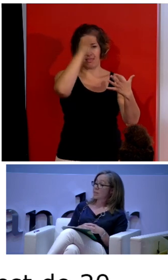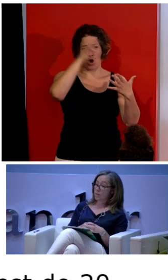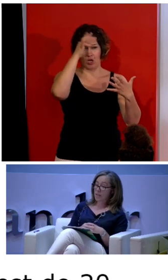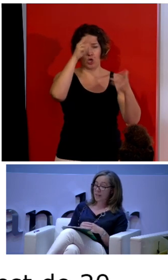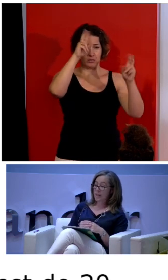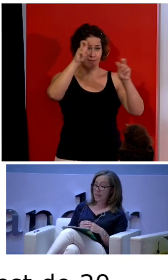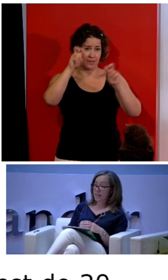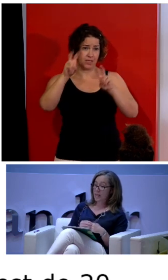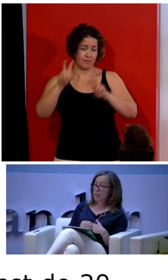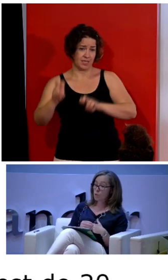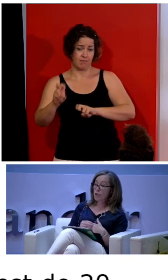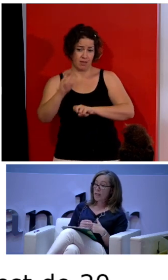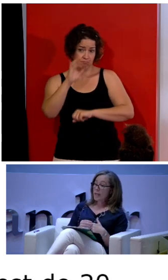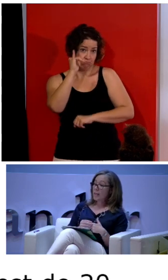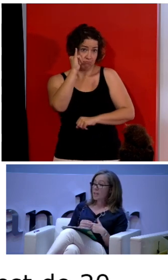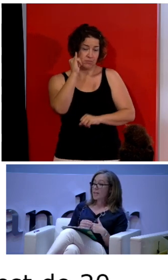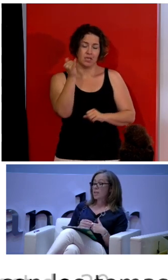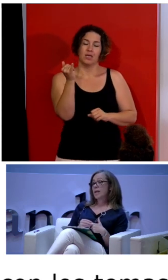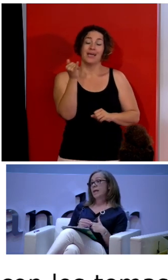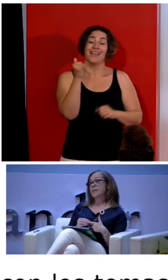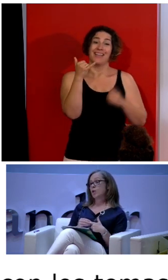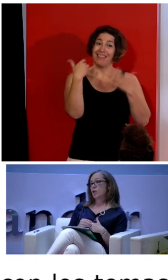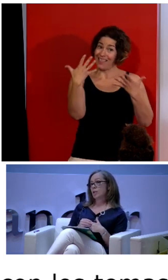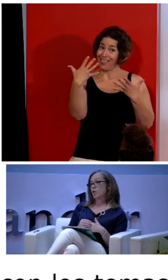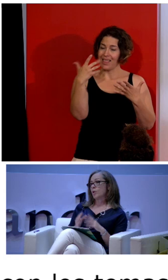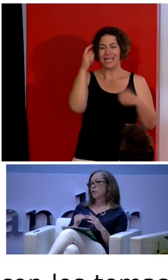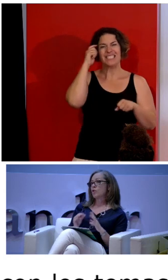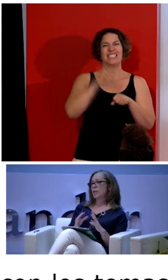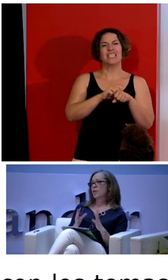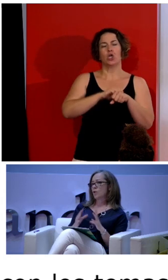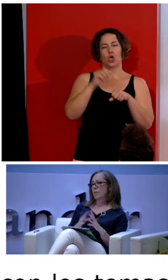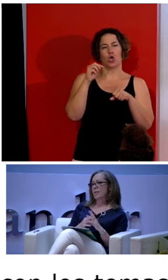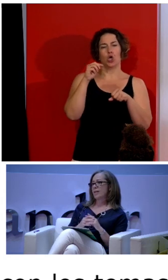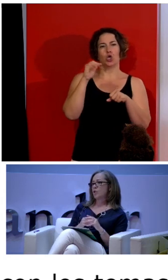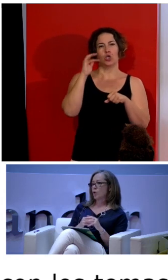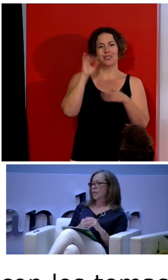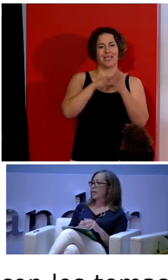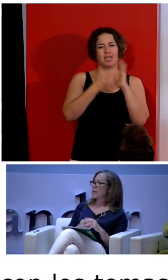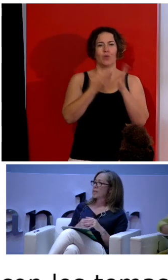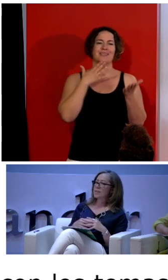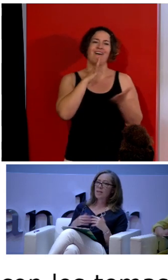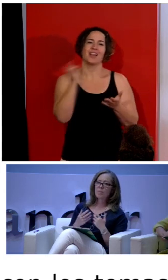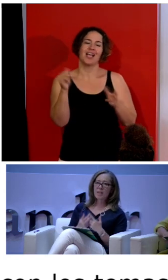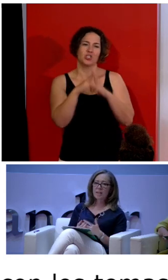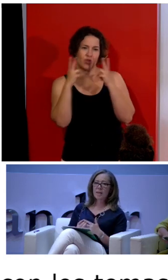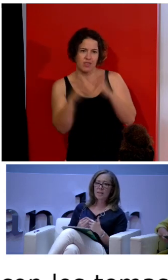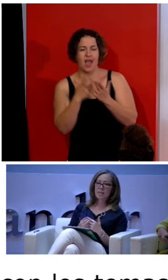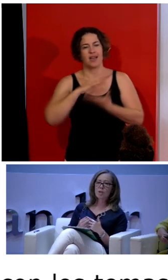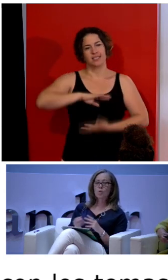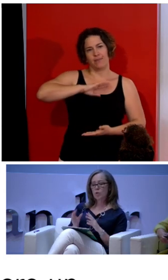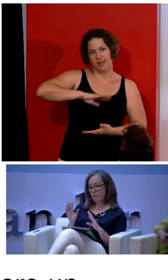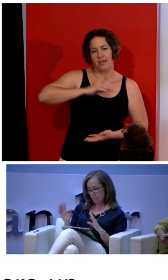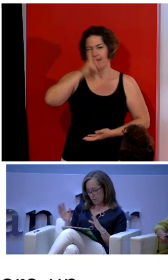temas que teníamos y 10 psicotécnico, pero un psicotécnico de habilidades sociales, de